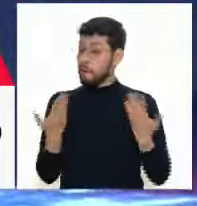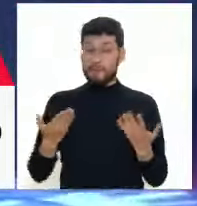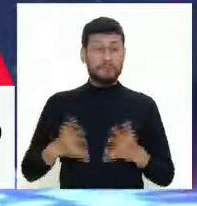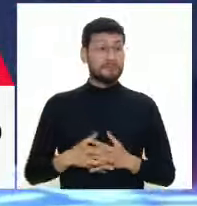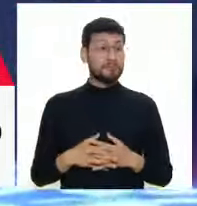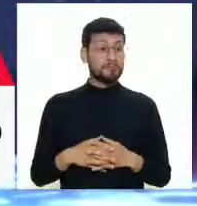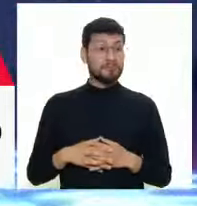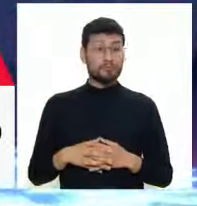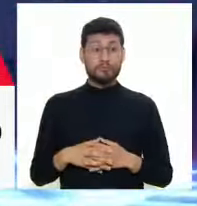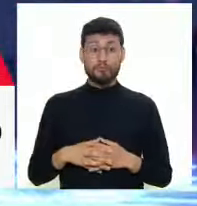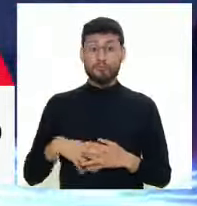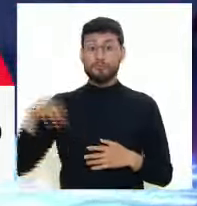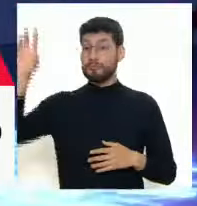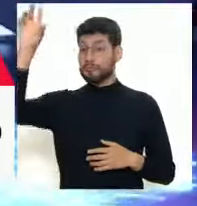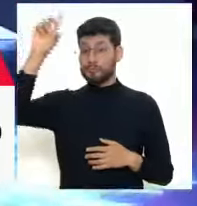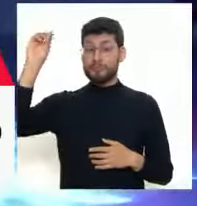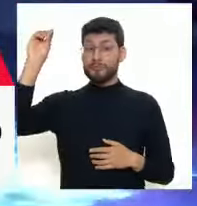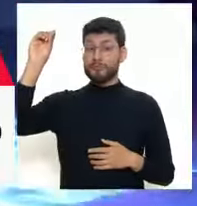permitir.